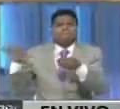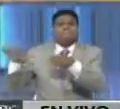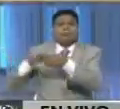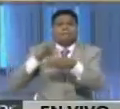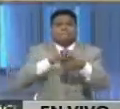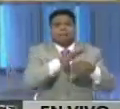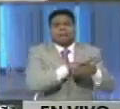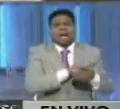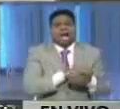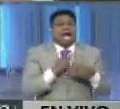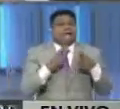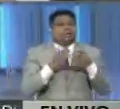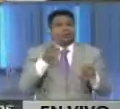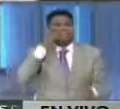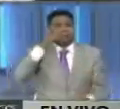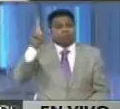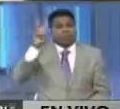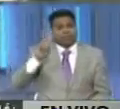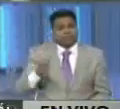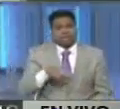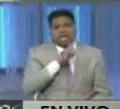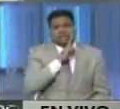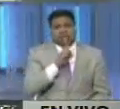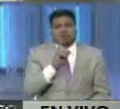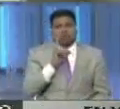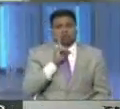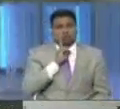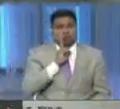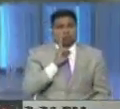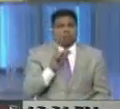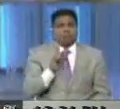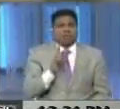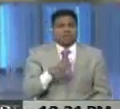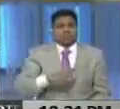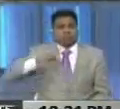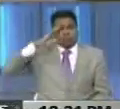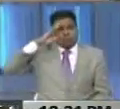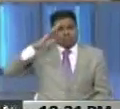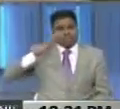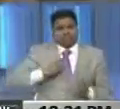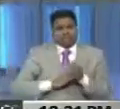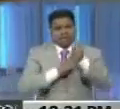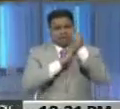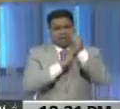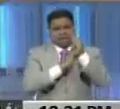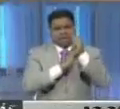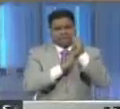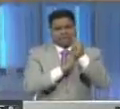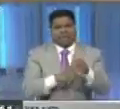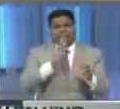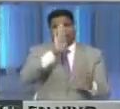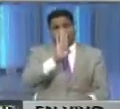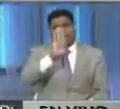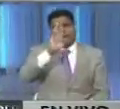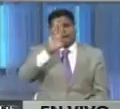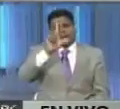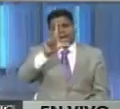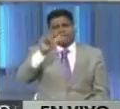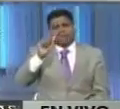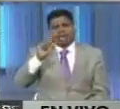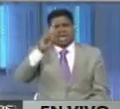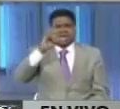a todo el pueblo de manera tal de que en nombre de nuestro comandante en jefe en nombre de el general en jefe Vladimir padrino López envío